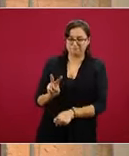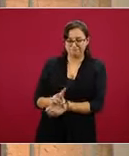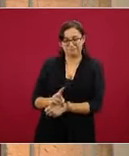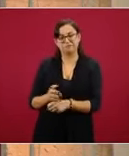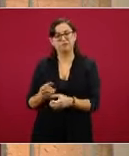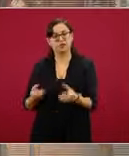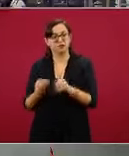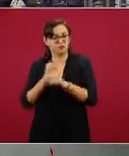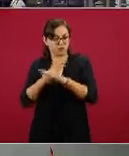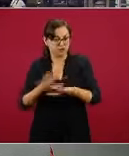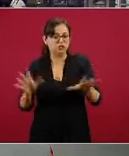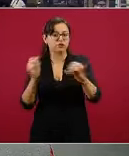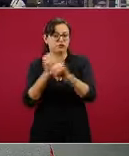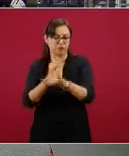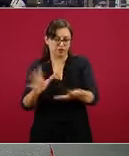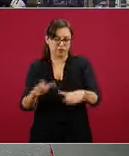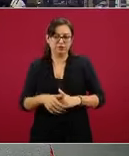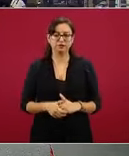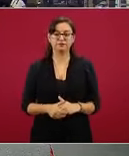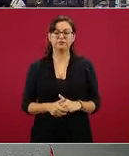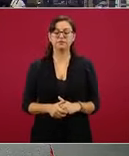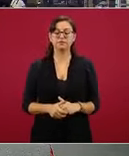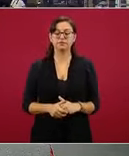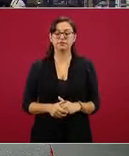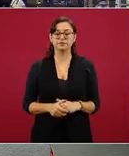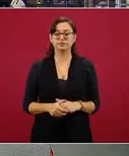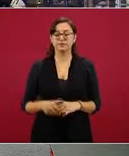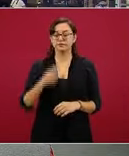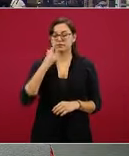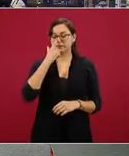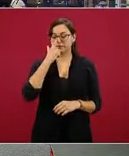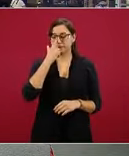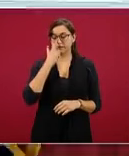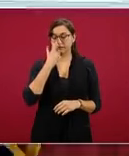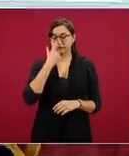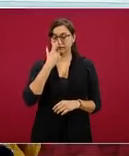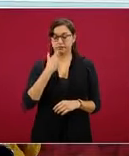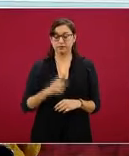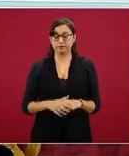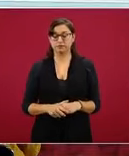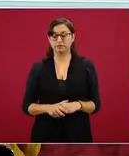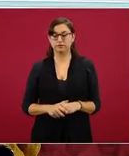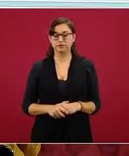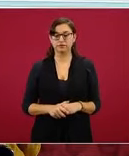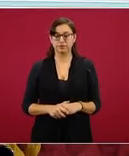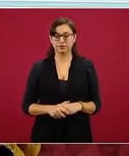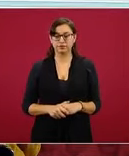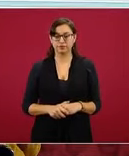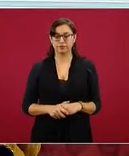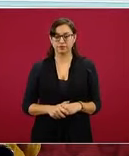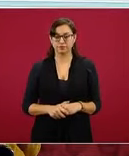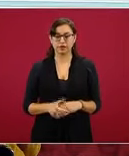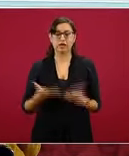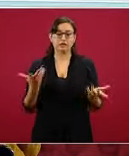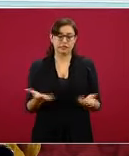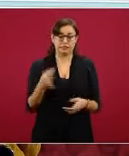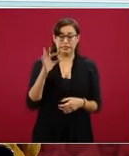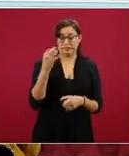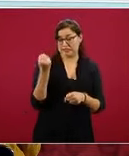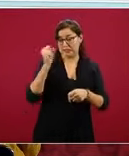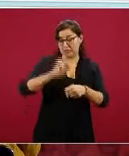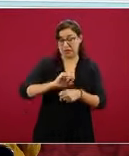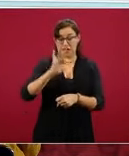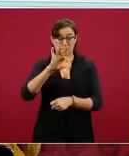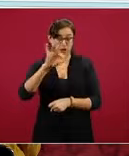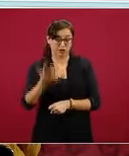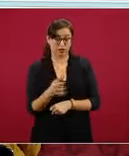actualizando y vamos a ver cómo se comporta. En función precisamente de esta disminución que vemos en la semana 44, vean ustedes cómo